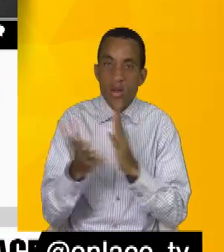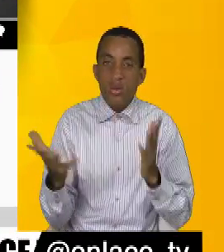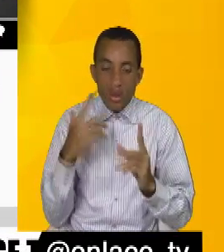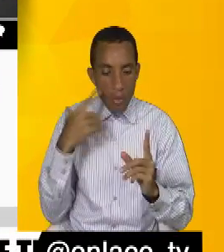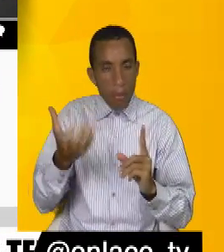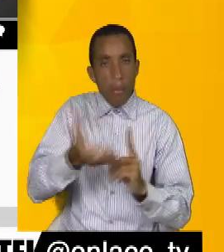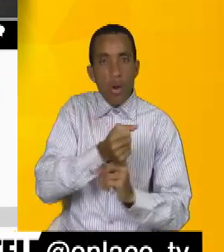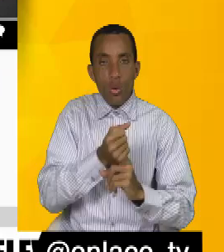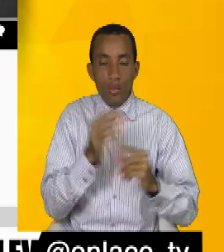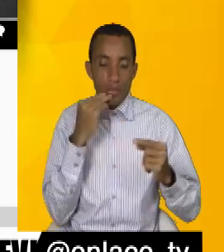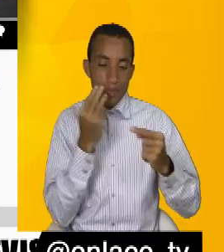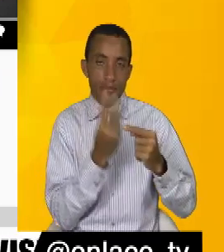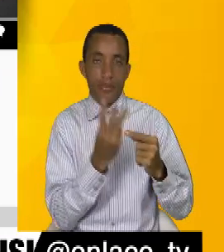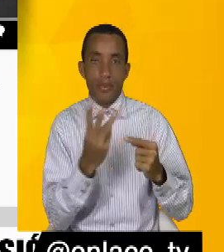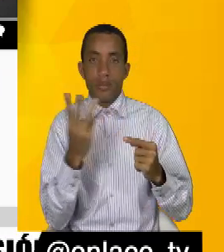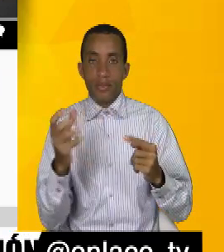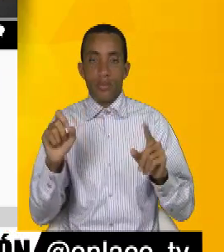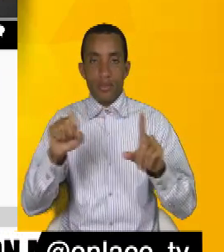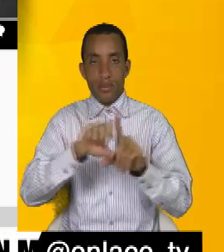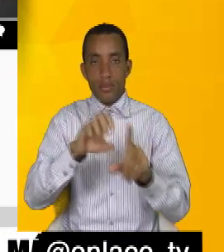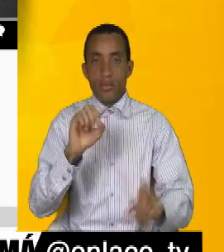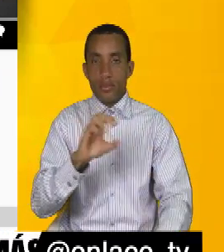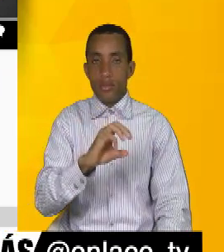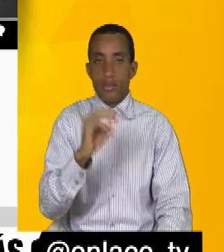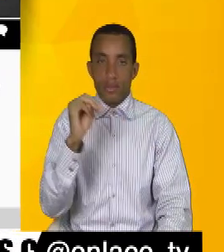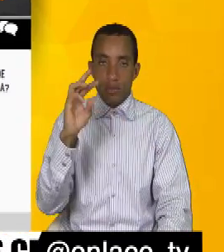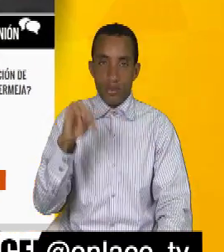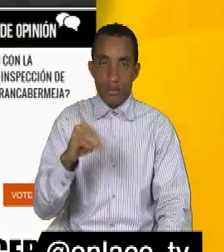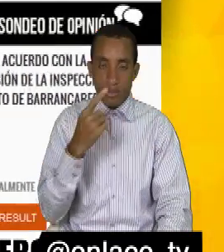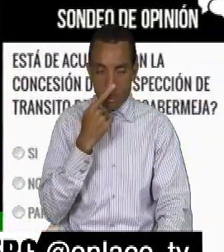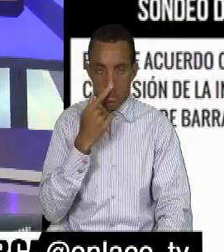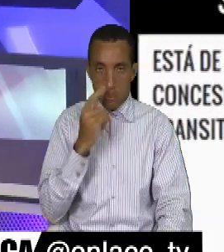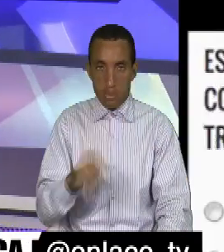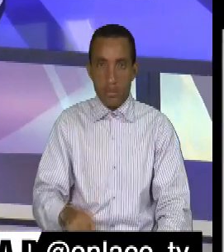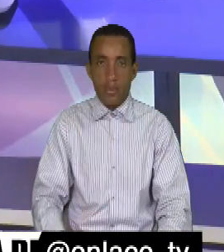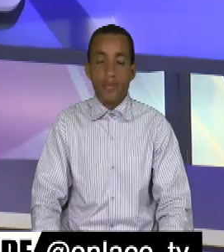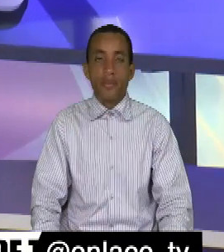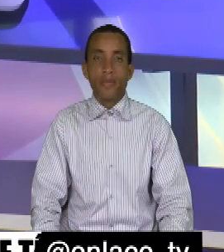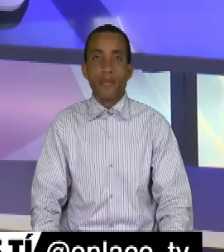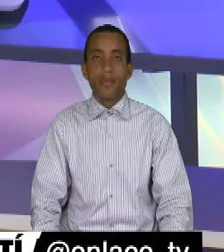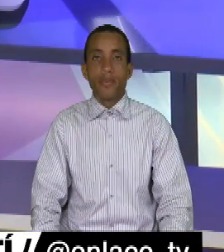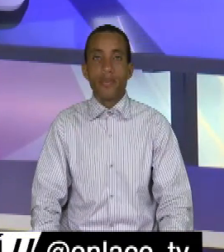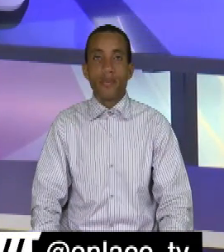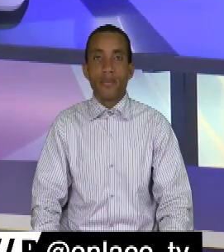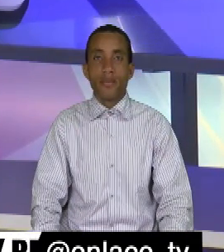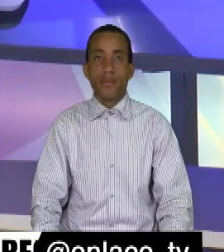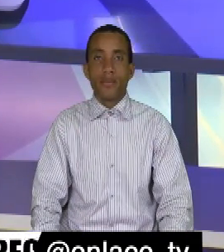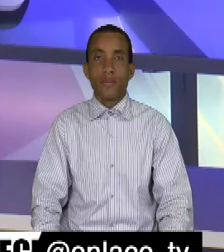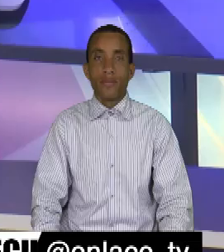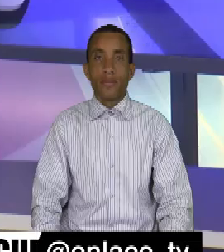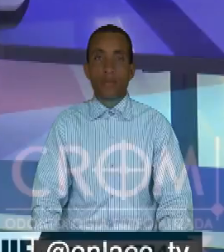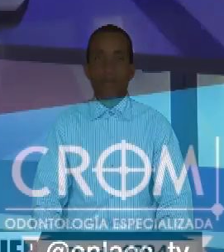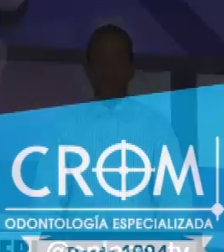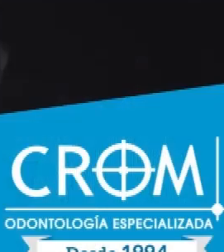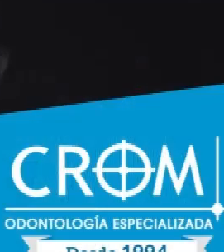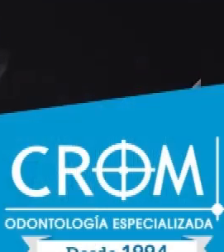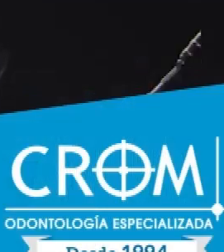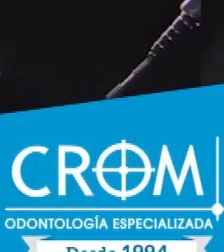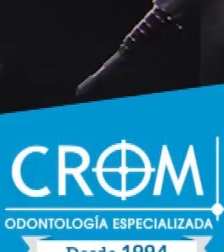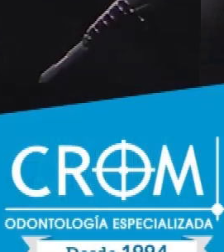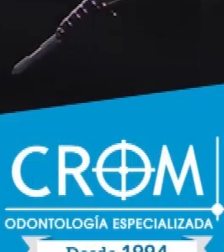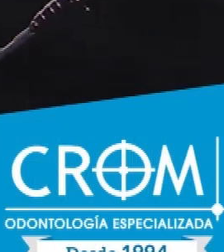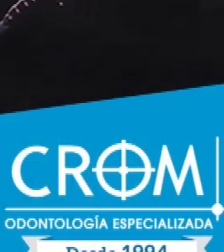página www.enlacetelevisión.com. Visítenos. Invisalign, ortodoncia invisible, resultados